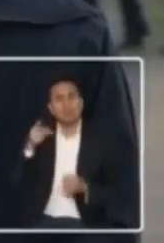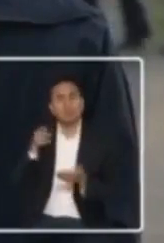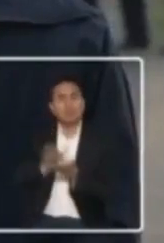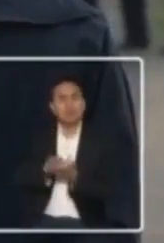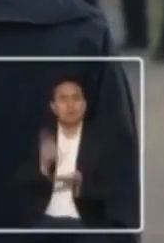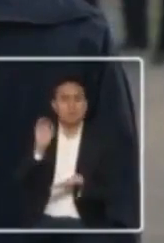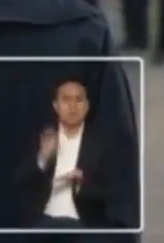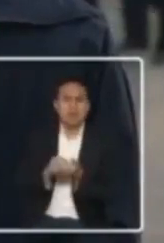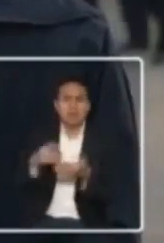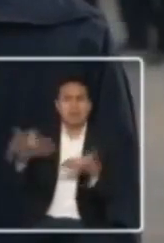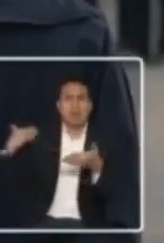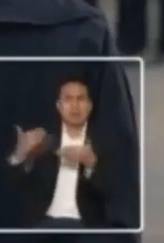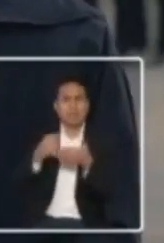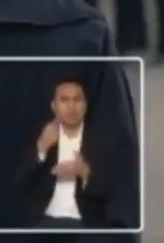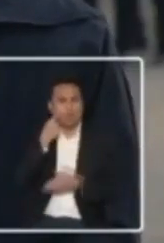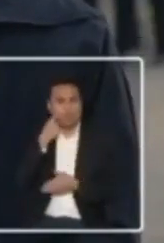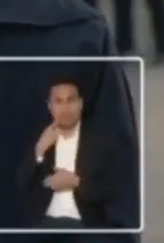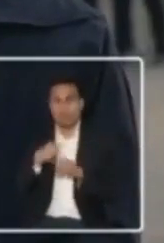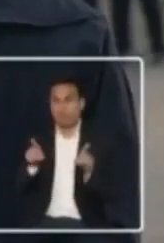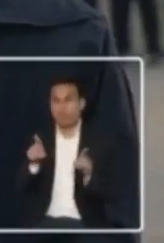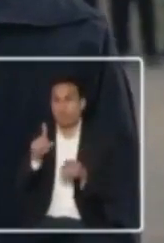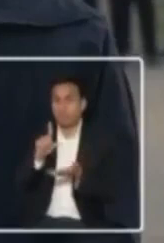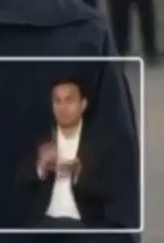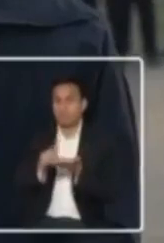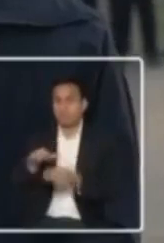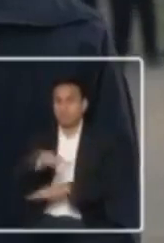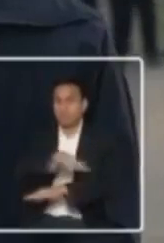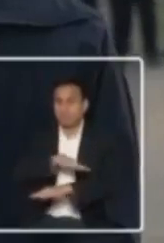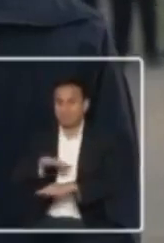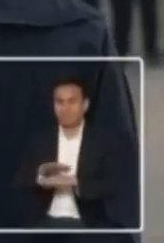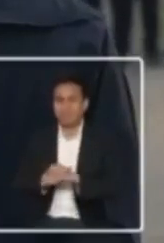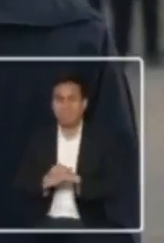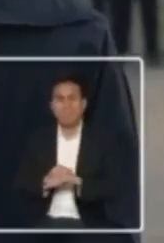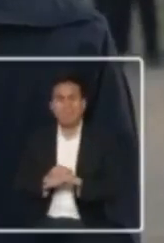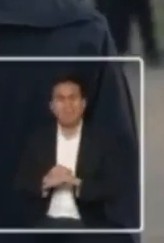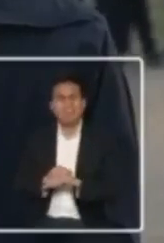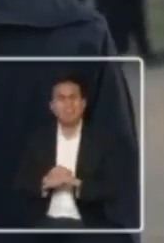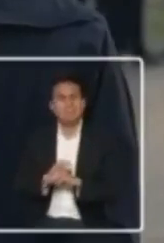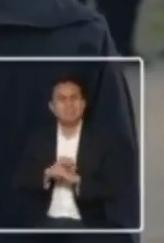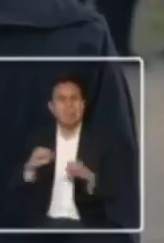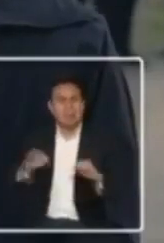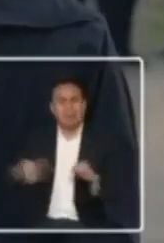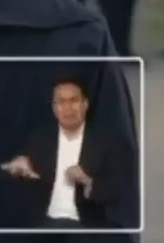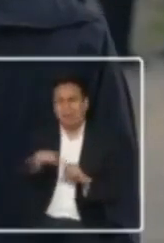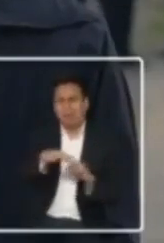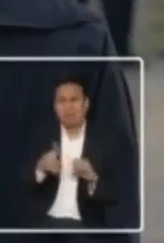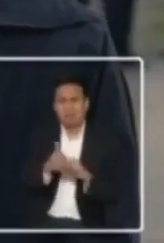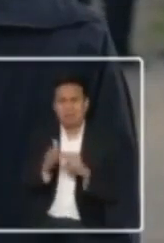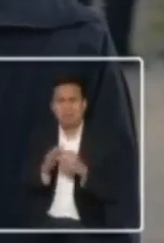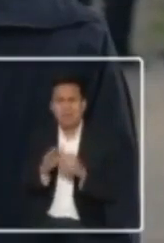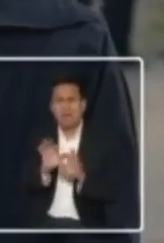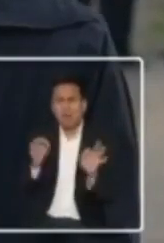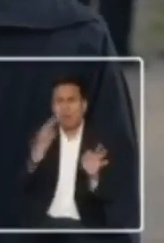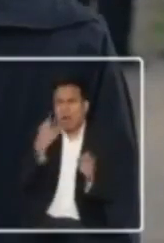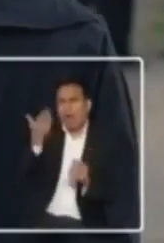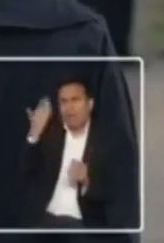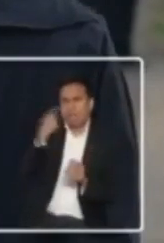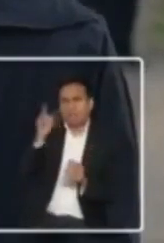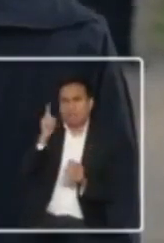de los que se conocían en esta zona. Es un atentado que tiene características que no habíamos visto